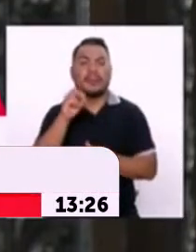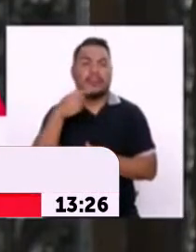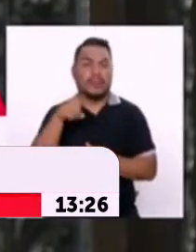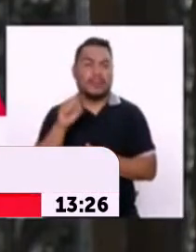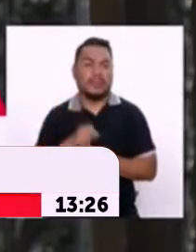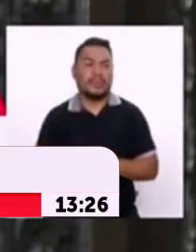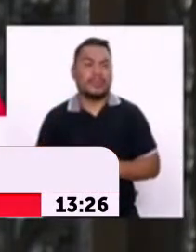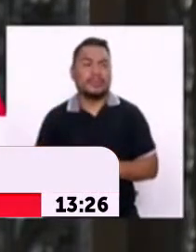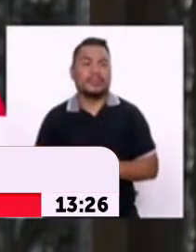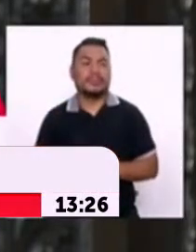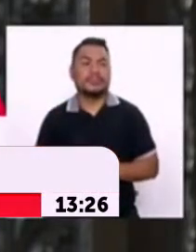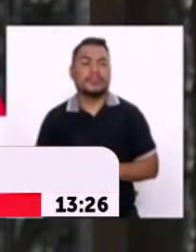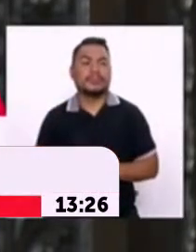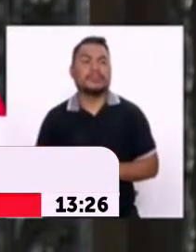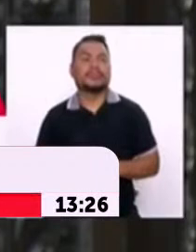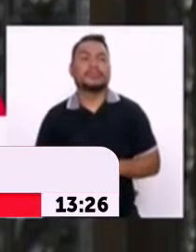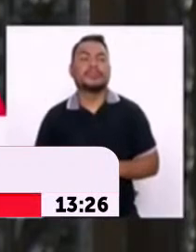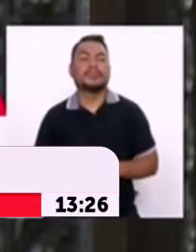millones de soles.